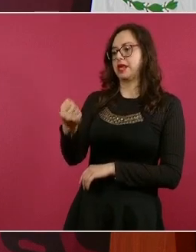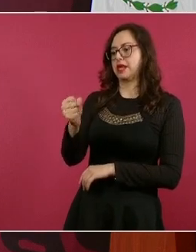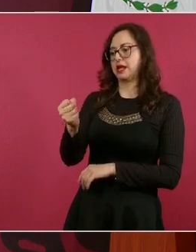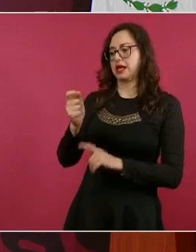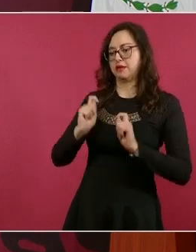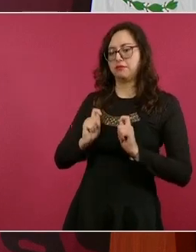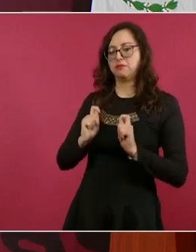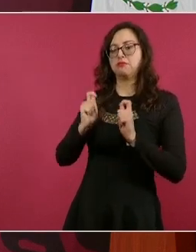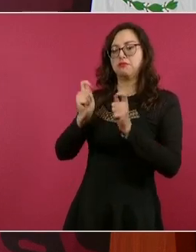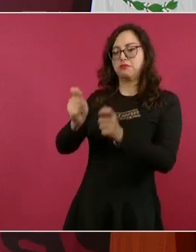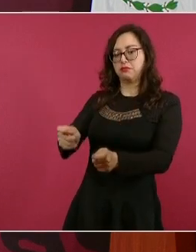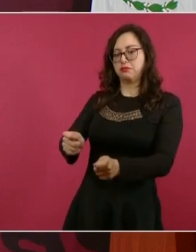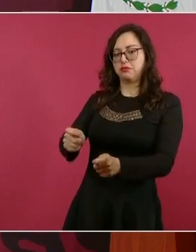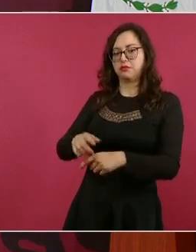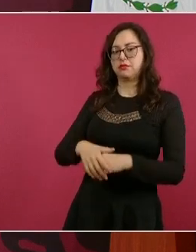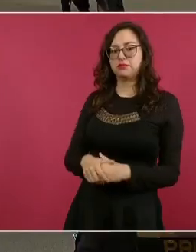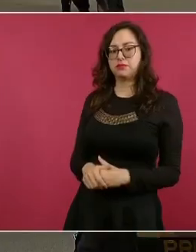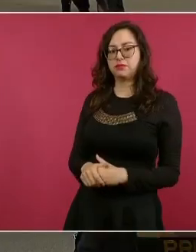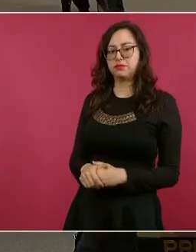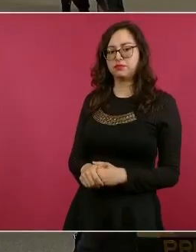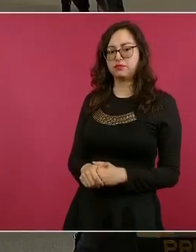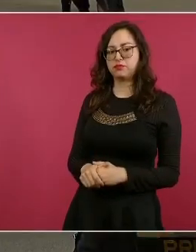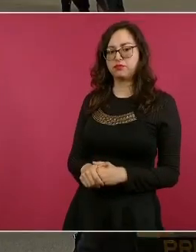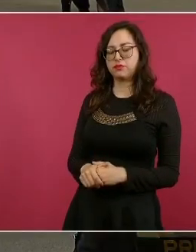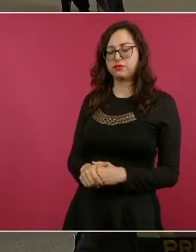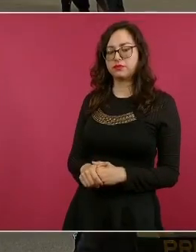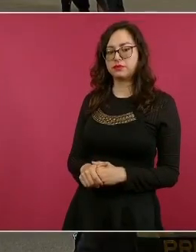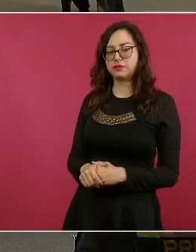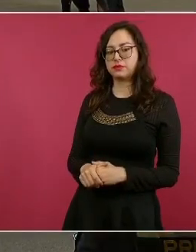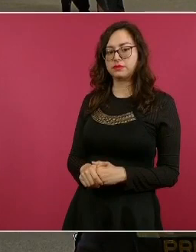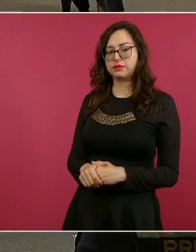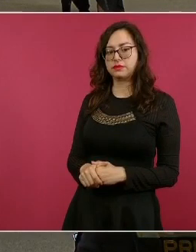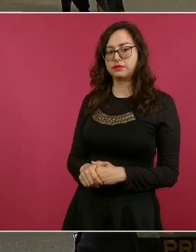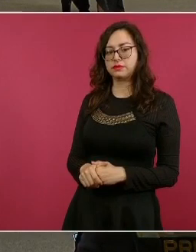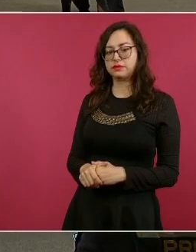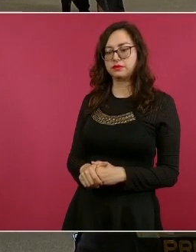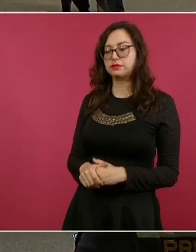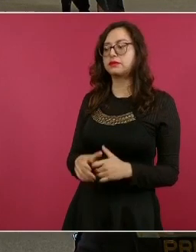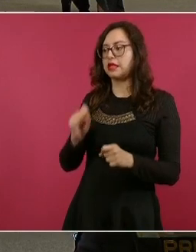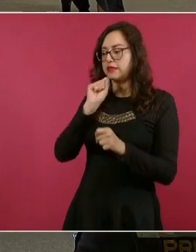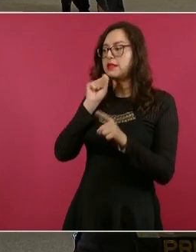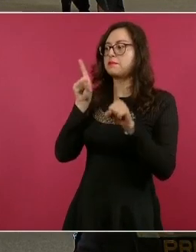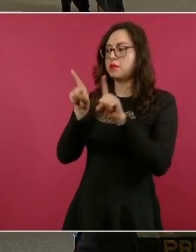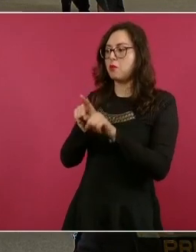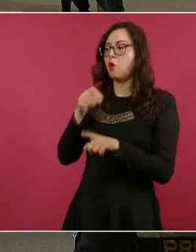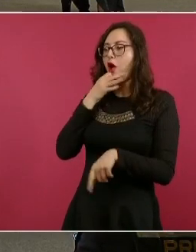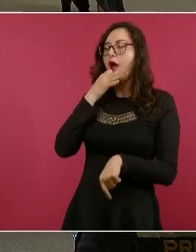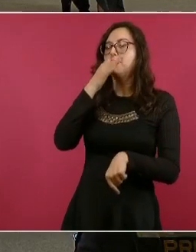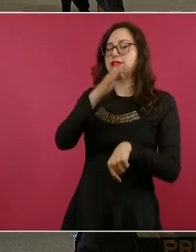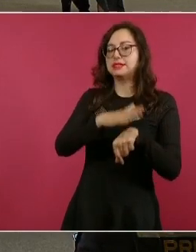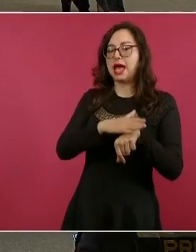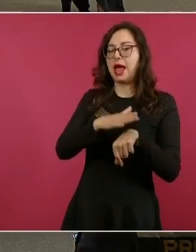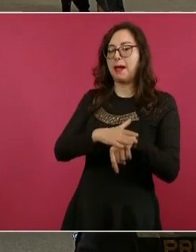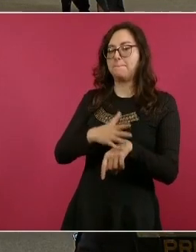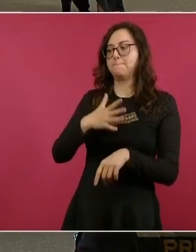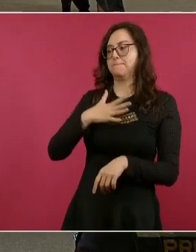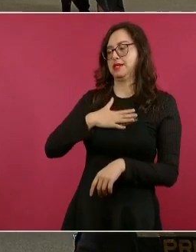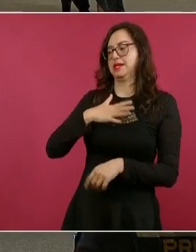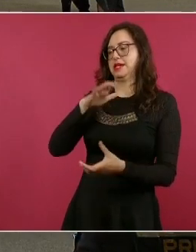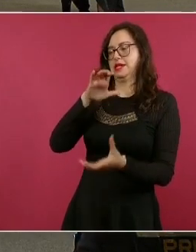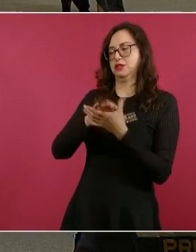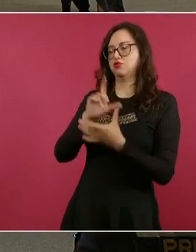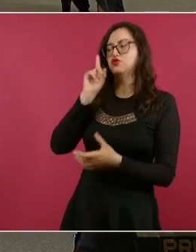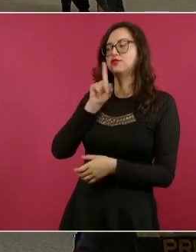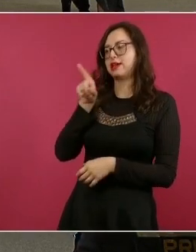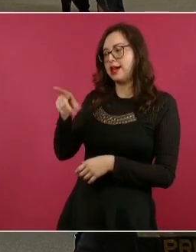a transmitir el saludo de usted a Beatriz y le va a dar